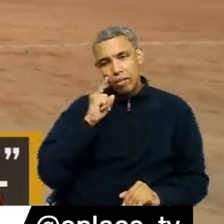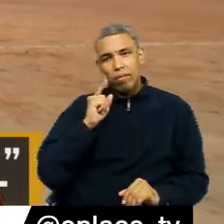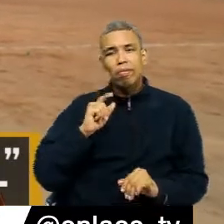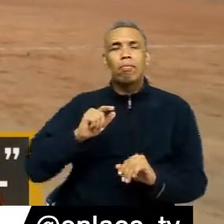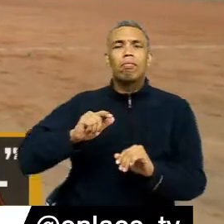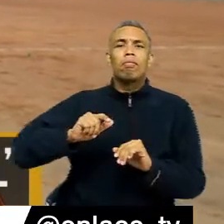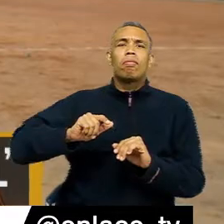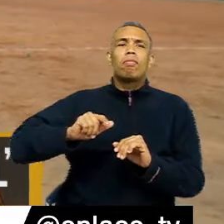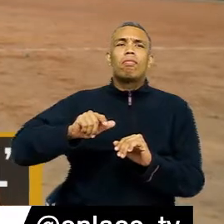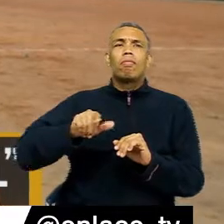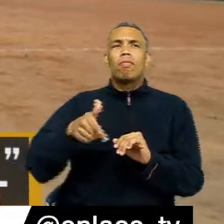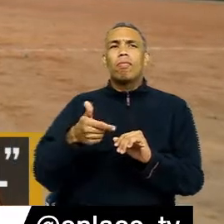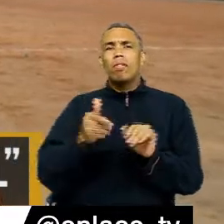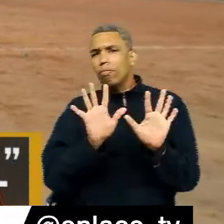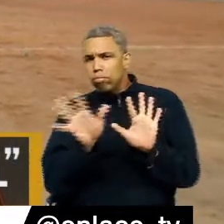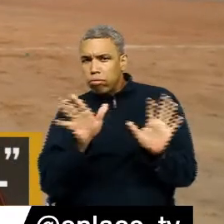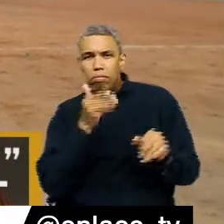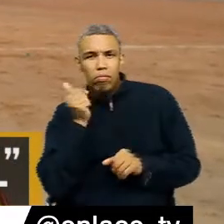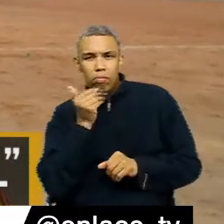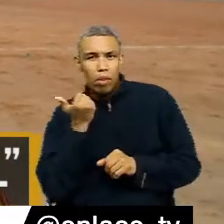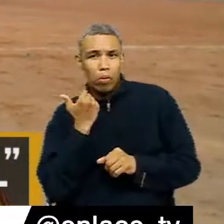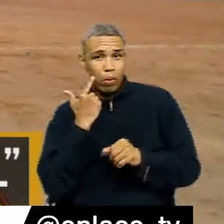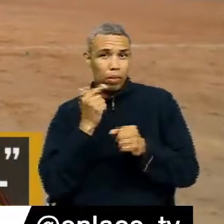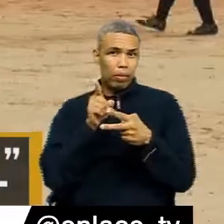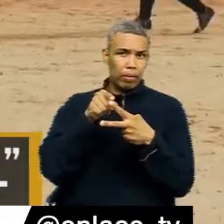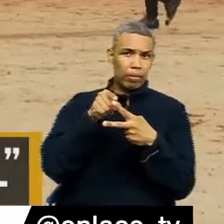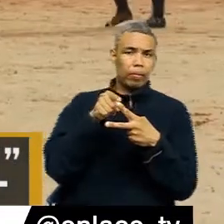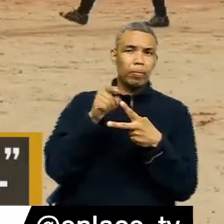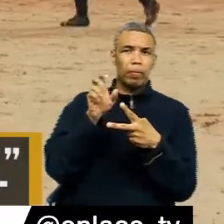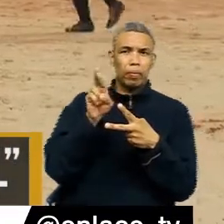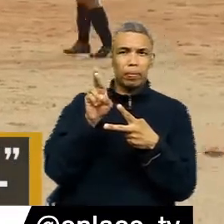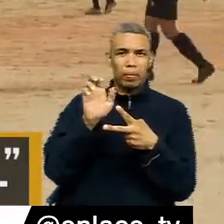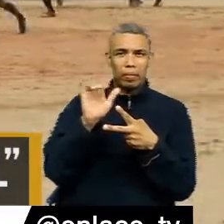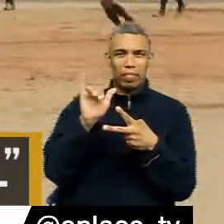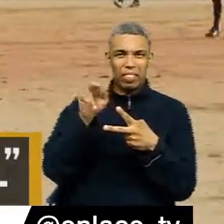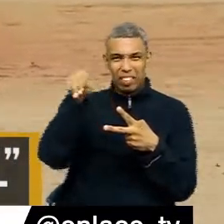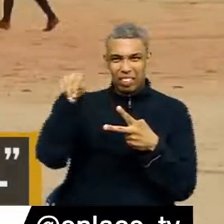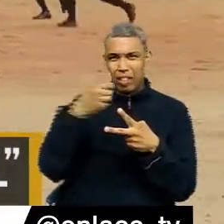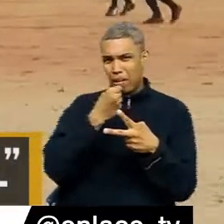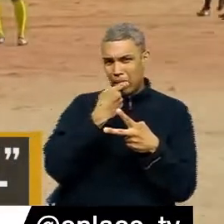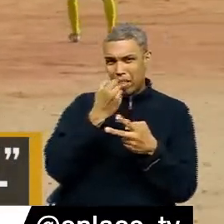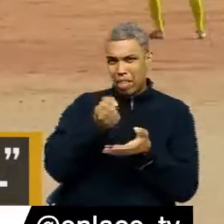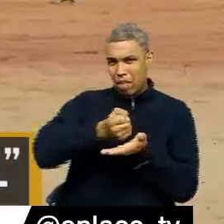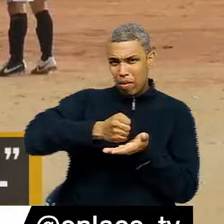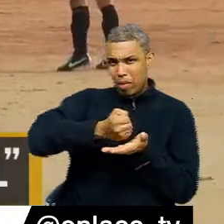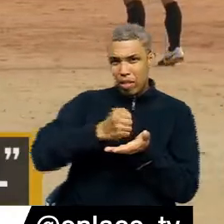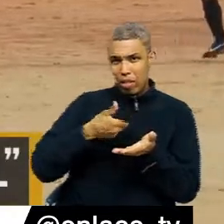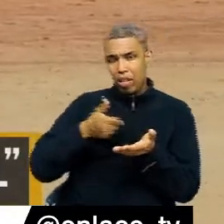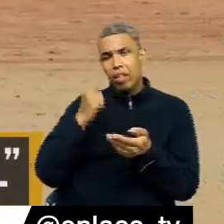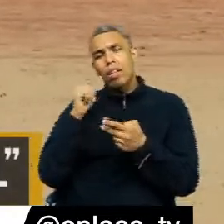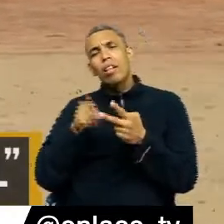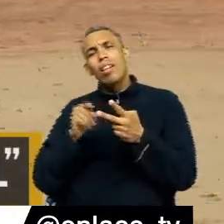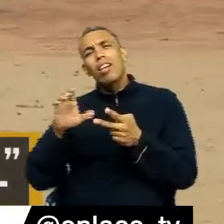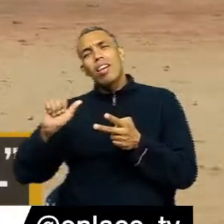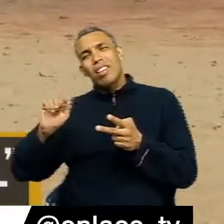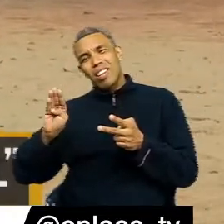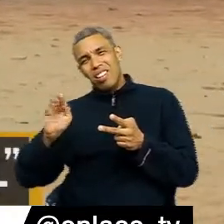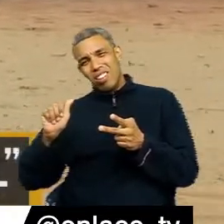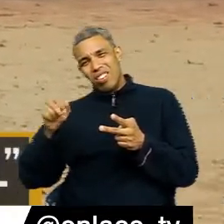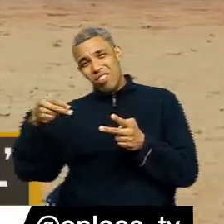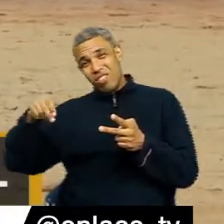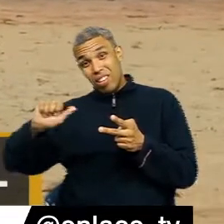empate entre el equipo de Droguería Reina y el equipo de La Cabaña. Invitamos a toda la comunidad del nororiente de Barranca Bermeja